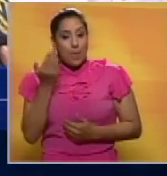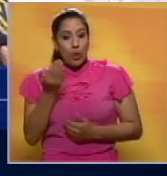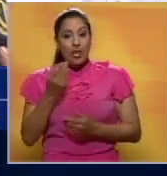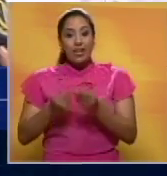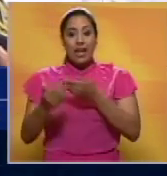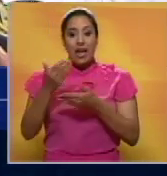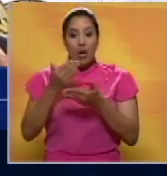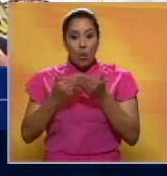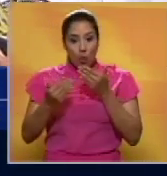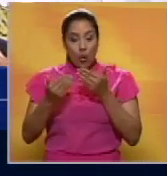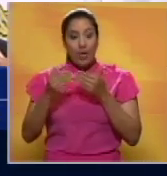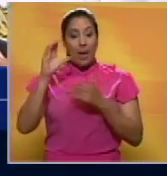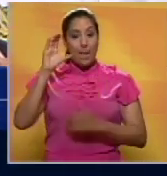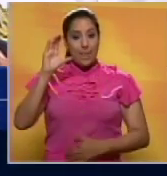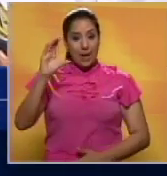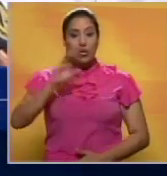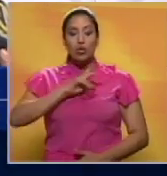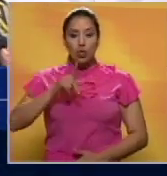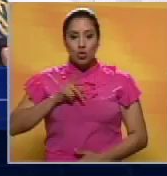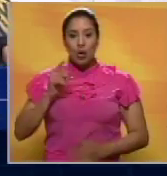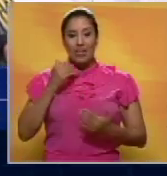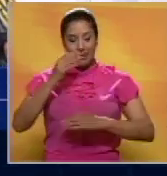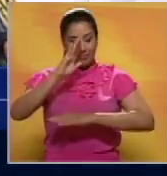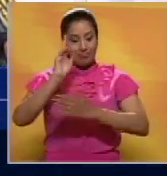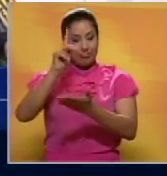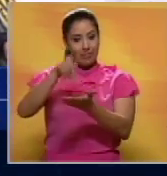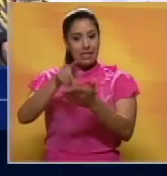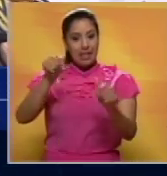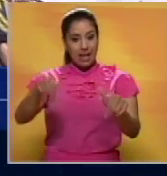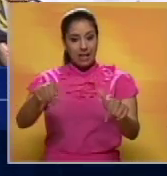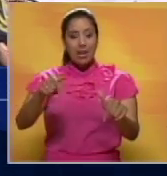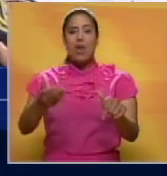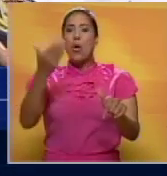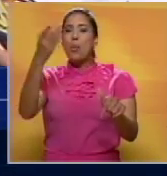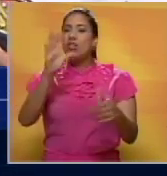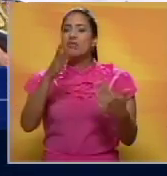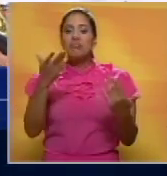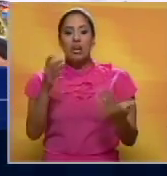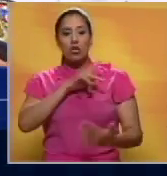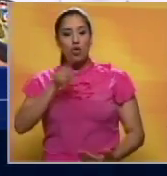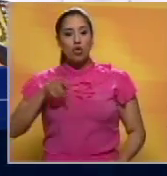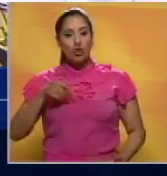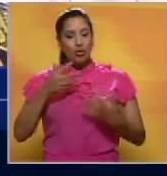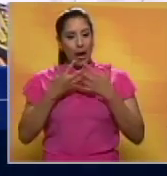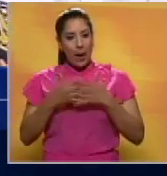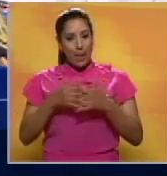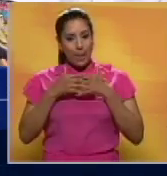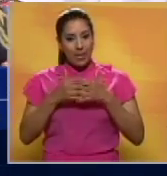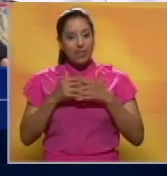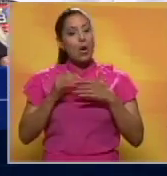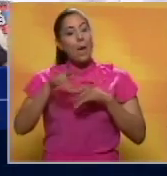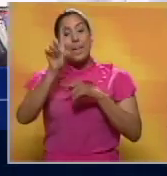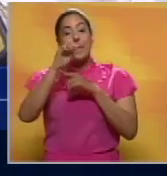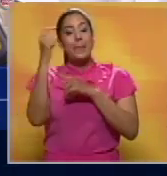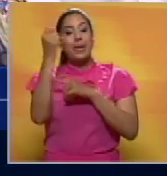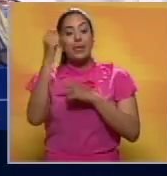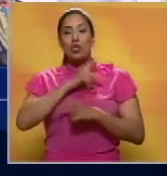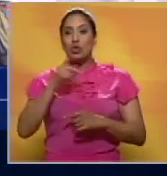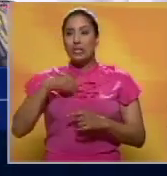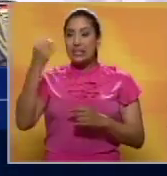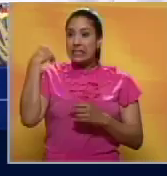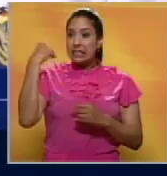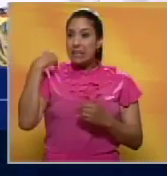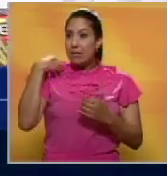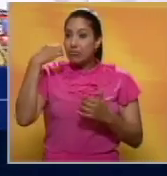en la economía del país, estamos hoy haciendo acto de presencia aquí. La importancia que tiene para nosotros como empresarios, por primera vez sido